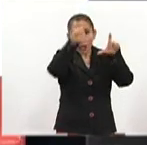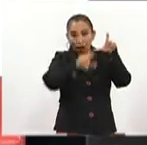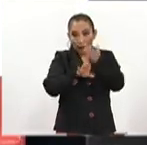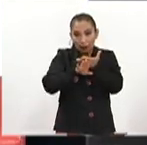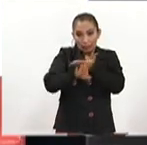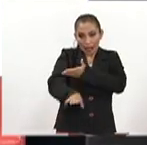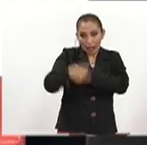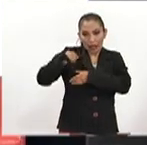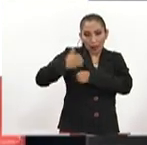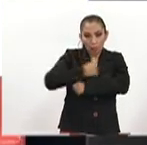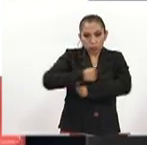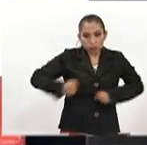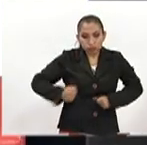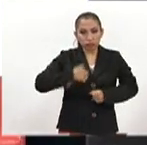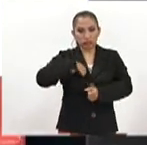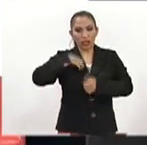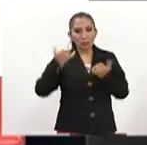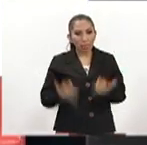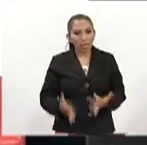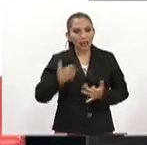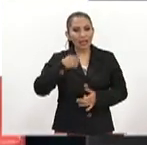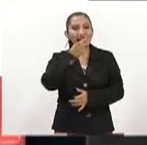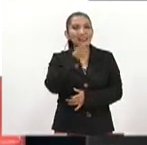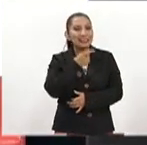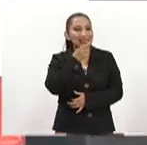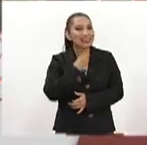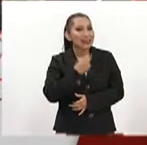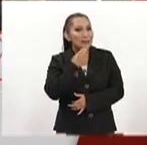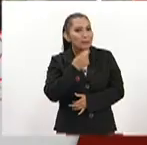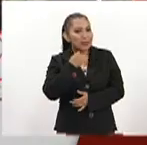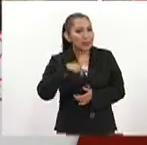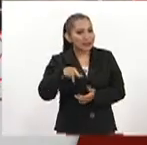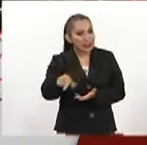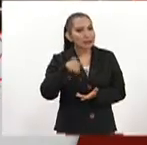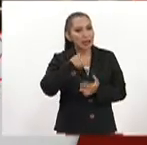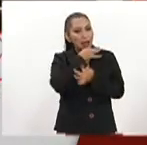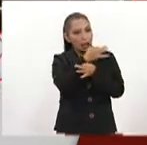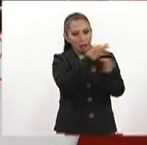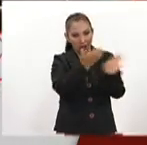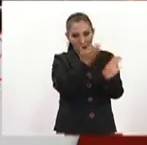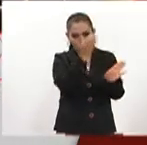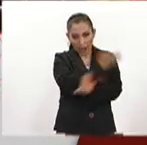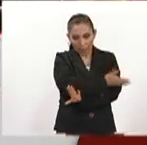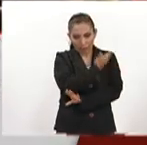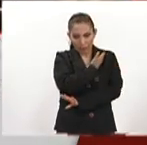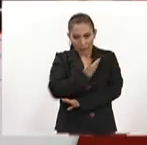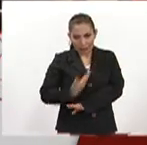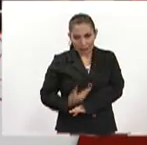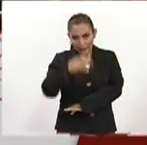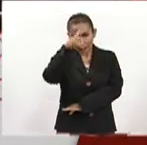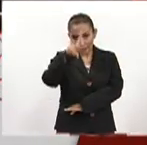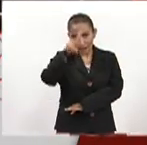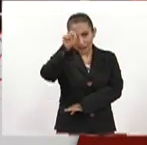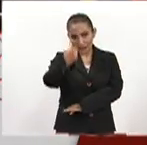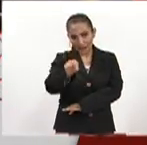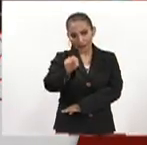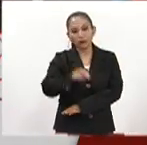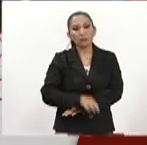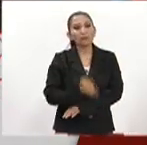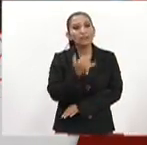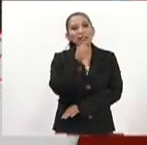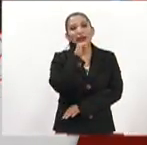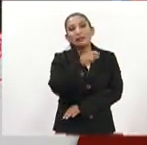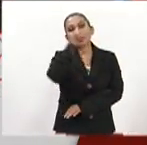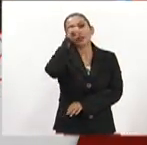y el Control del Sobrepeso, la Obesidad y la Diabetes, que dio a conocer el presidente de la República, Enrique Peña Nieto, y